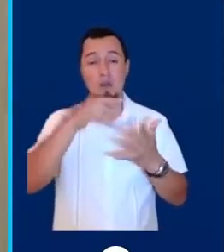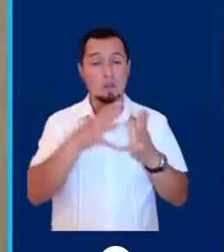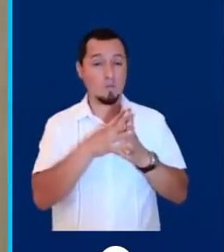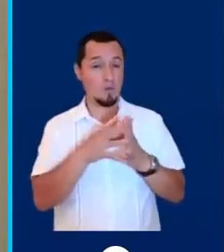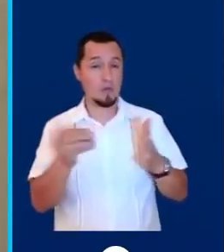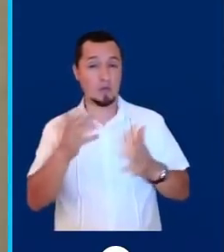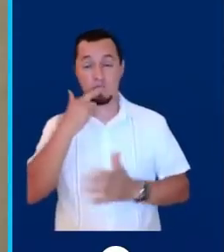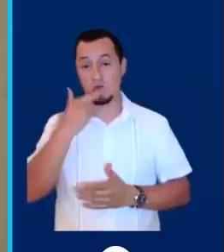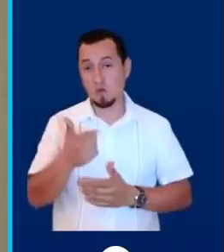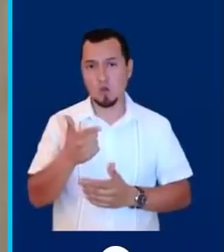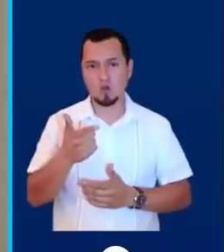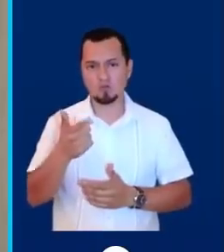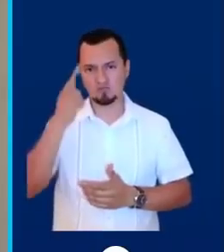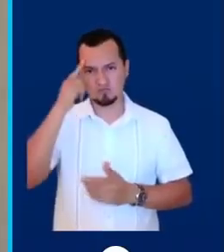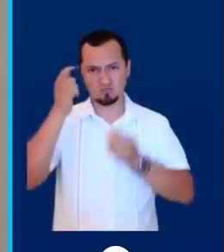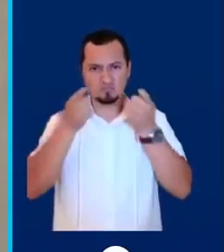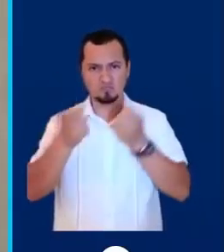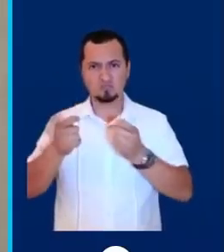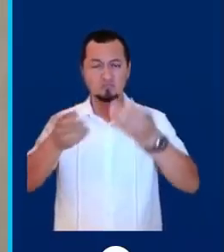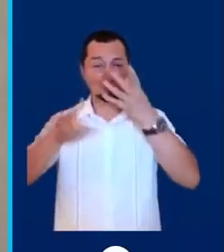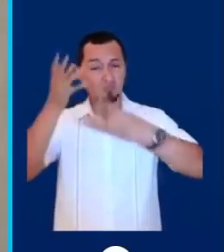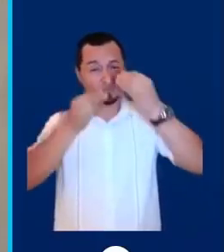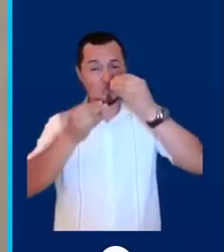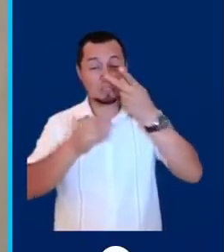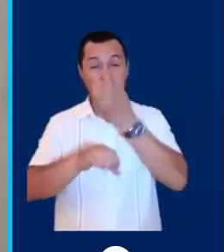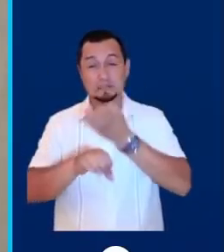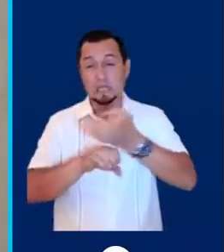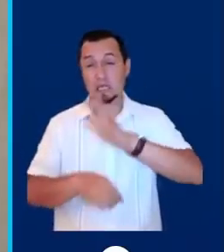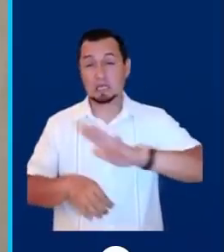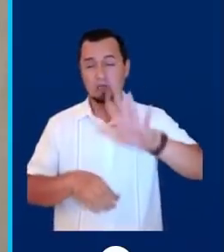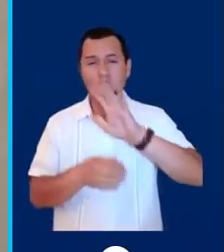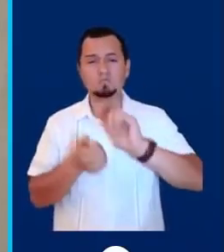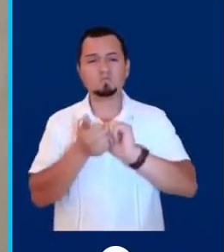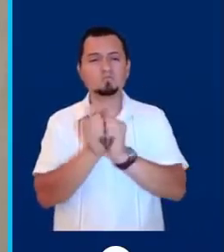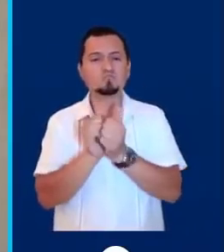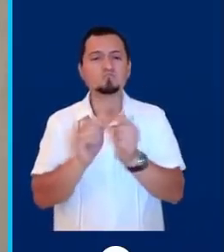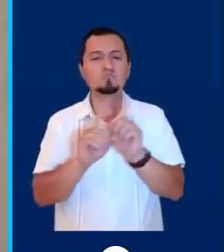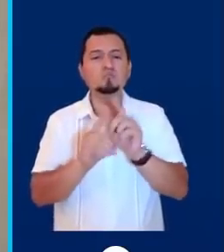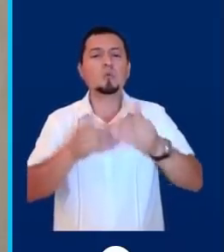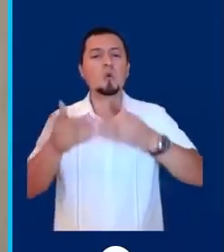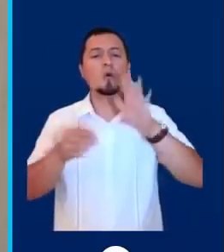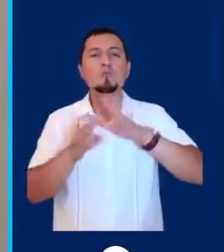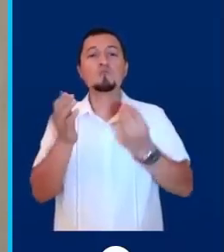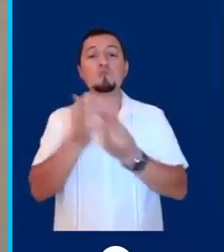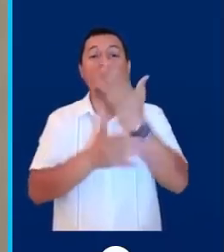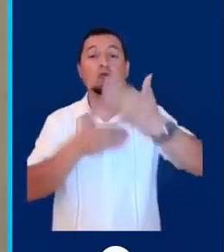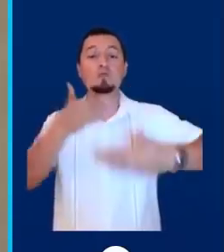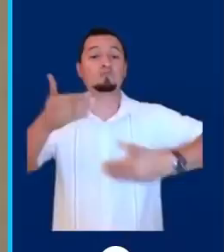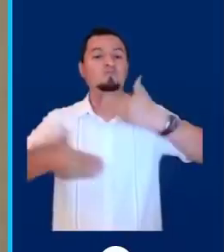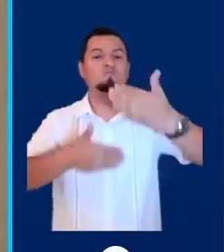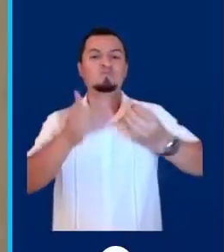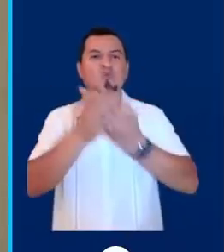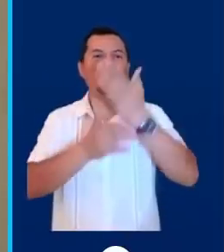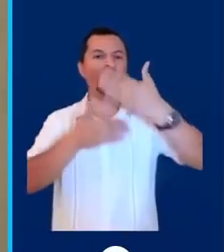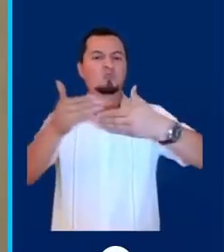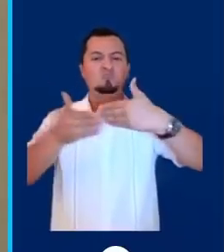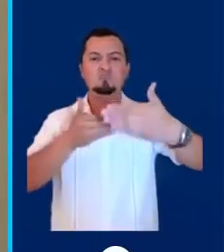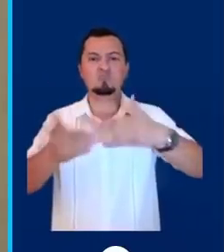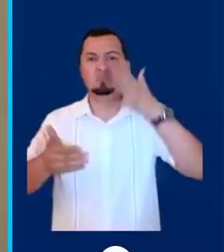modelo de enseñanza y aprendizaje en nuestro estado se adapte a los nuevos tiempos, a las nuevas circunstancias y cada